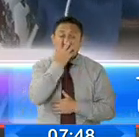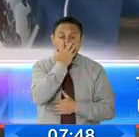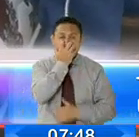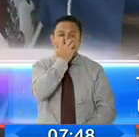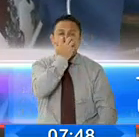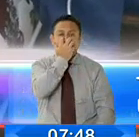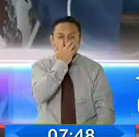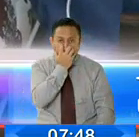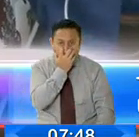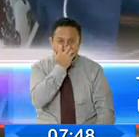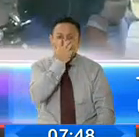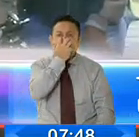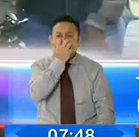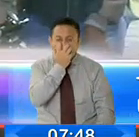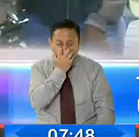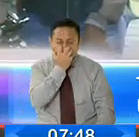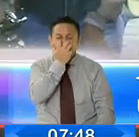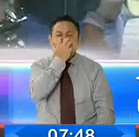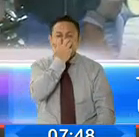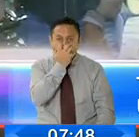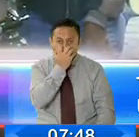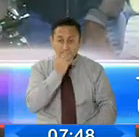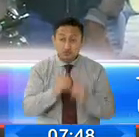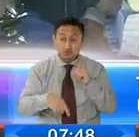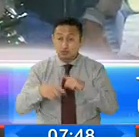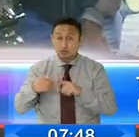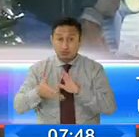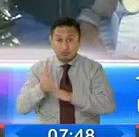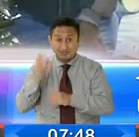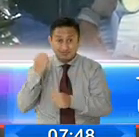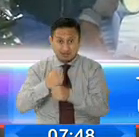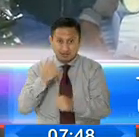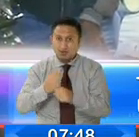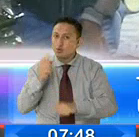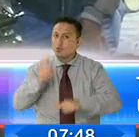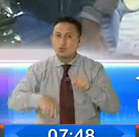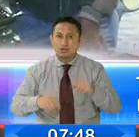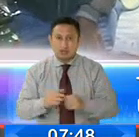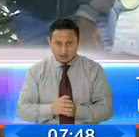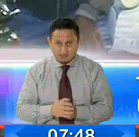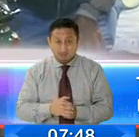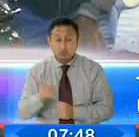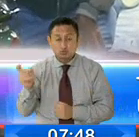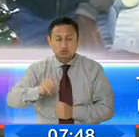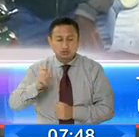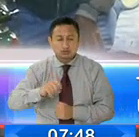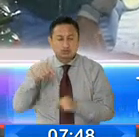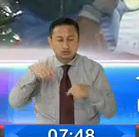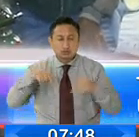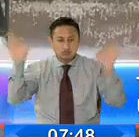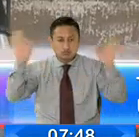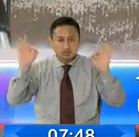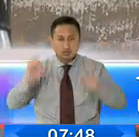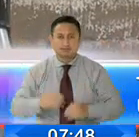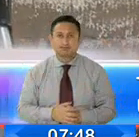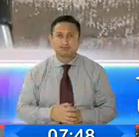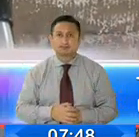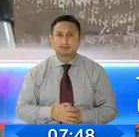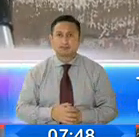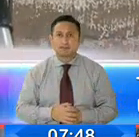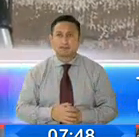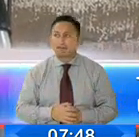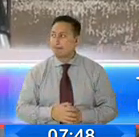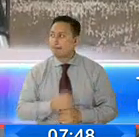para poder respirar, impedido de salir a trabajar y mantener su hogar, pues requiere luz eléctrica. Desde el